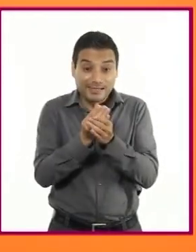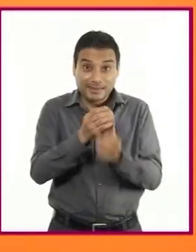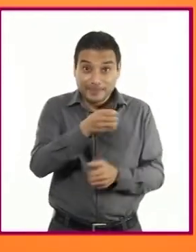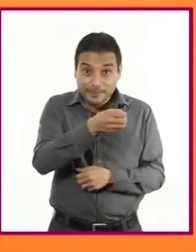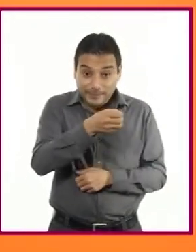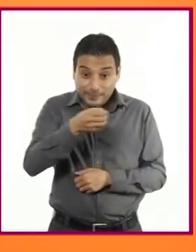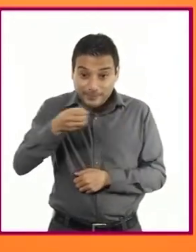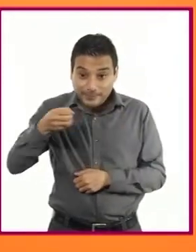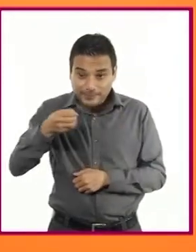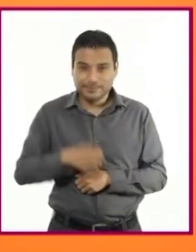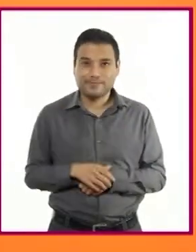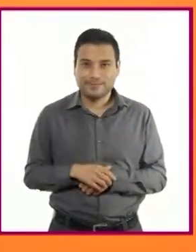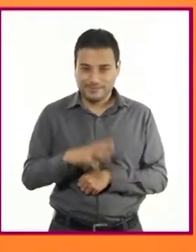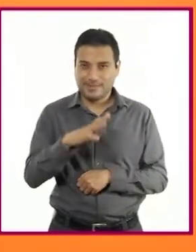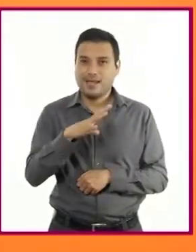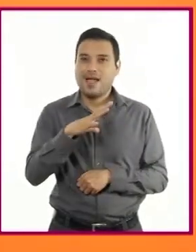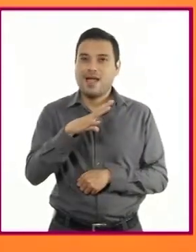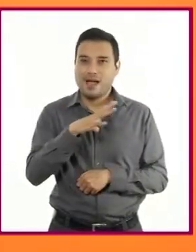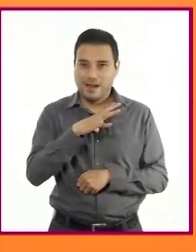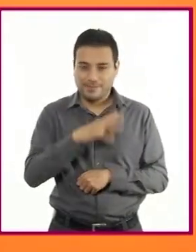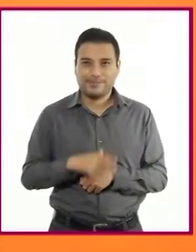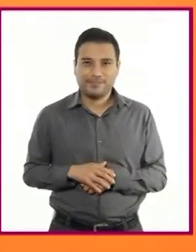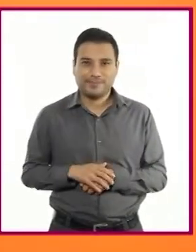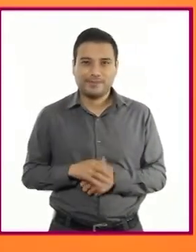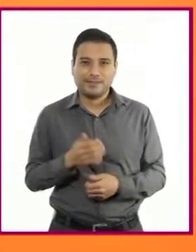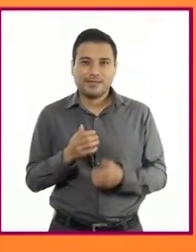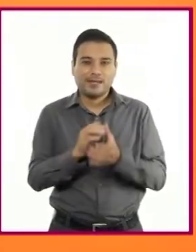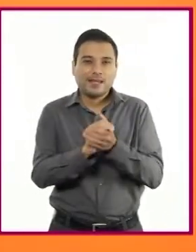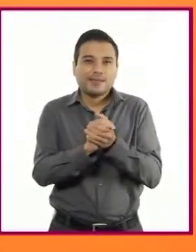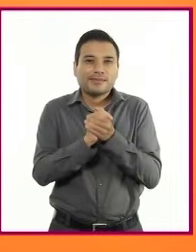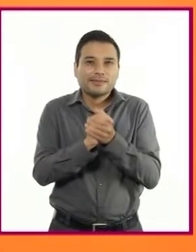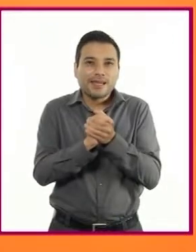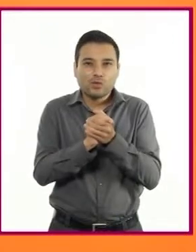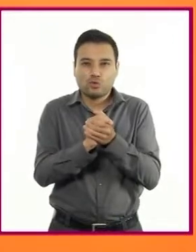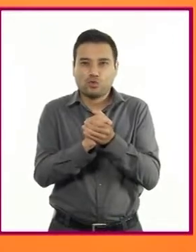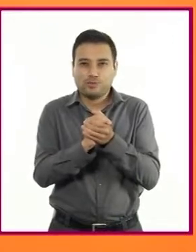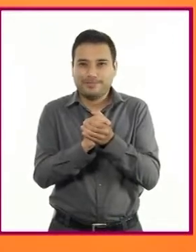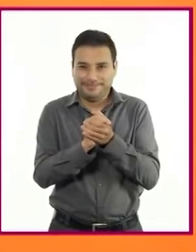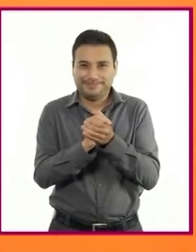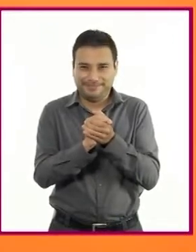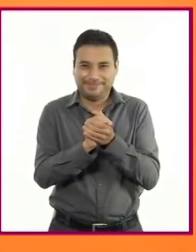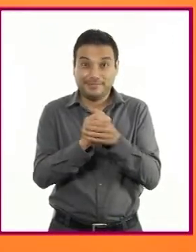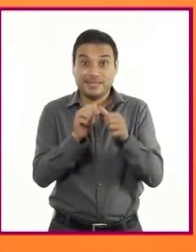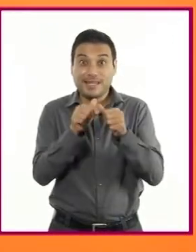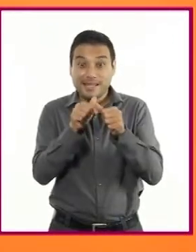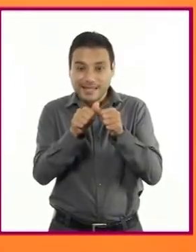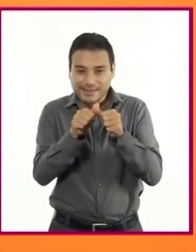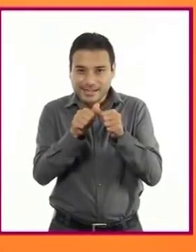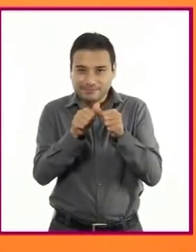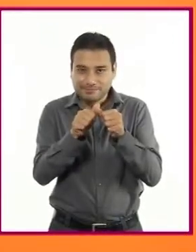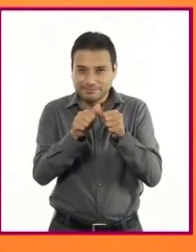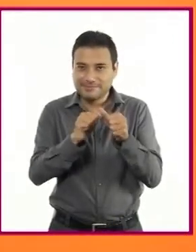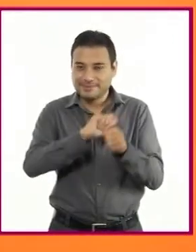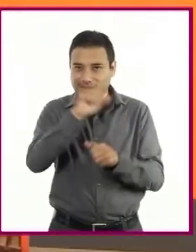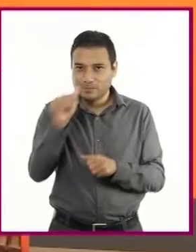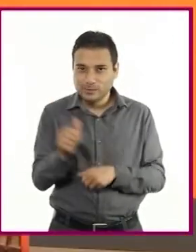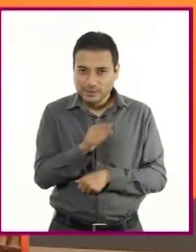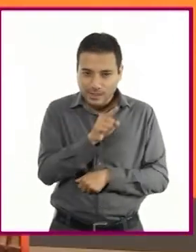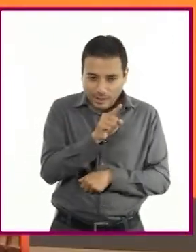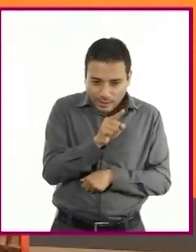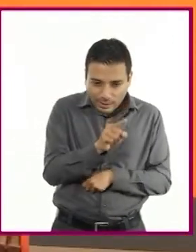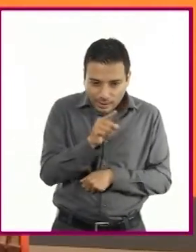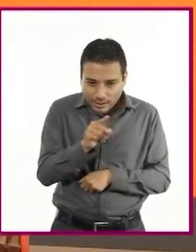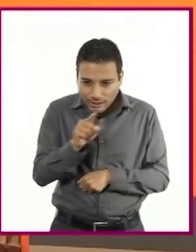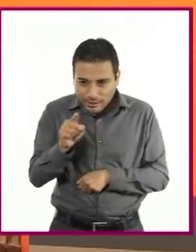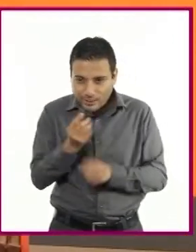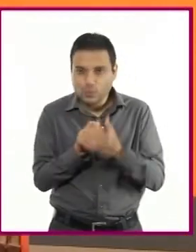pantalla, aparecerán dados con las letras que formarán la palabra que incorporaremos a nuestro abecedario biológico.